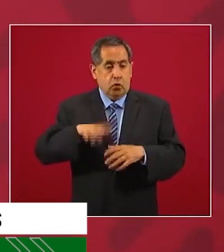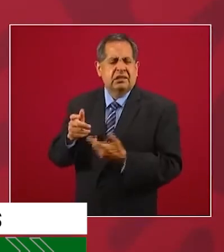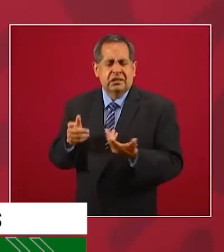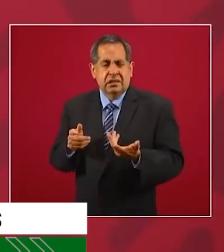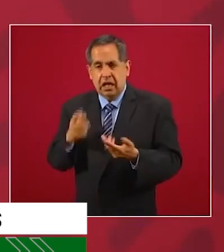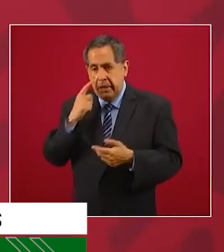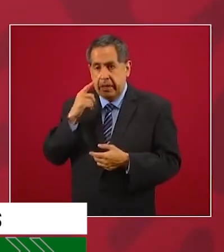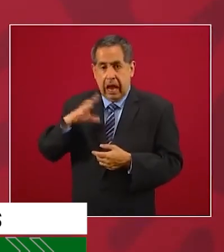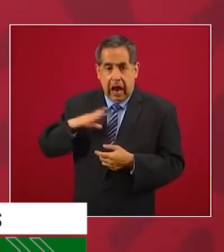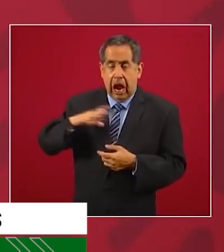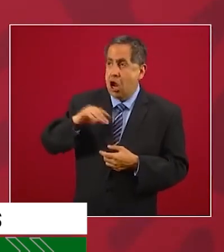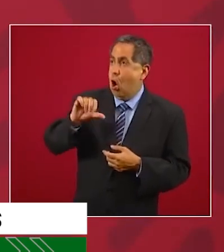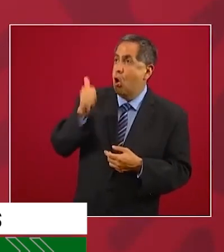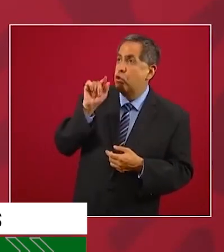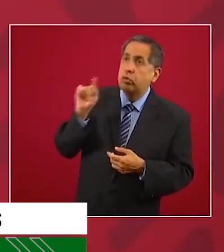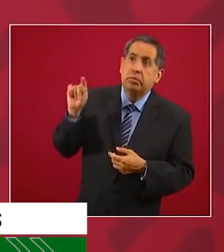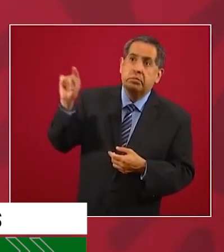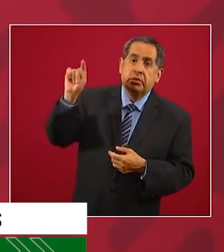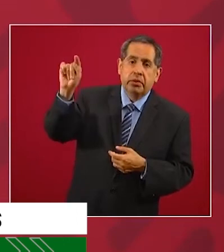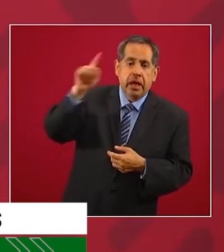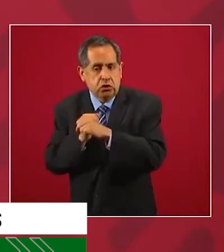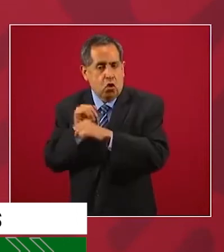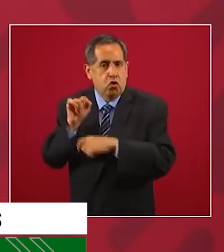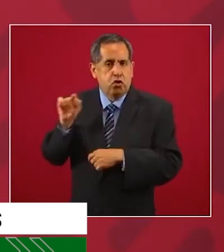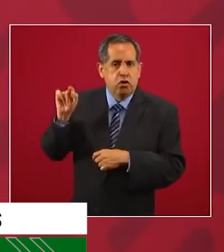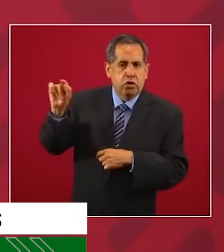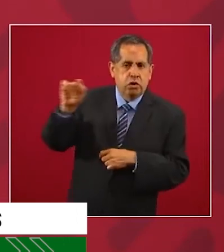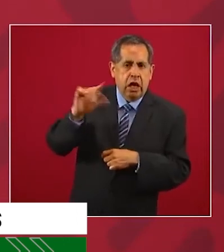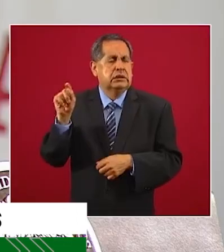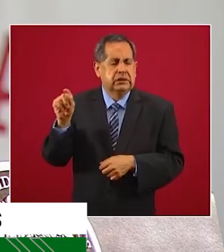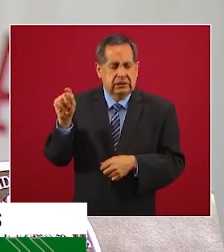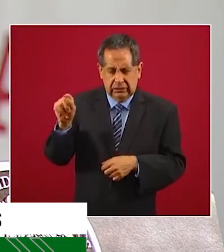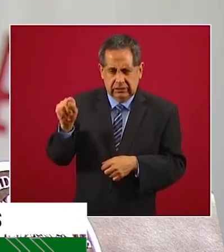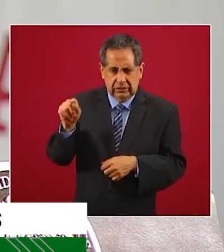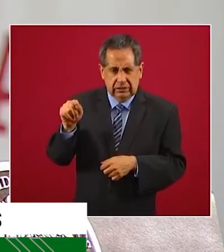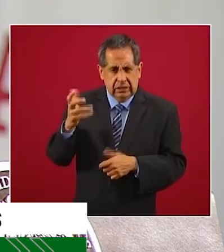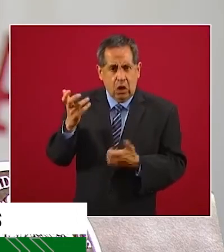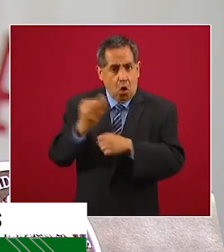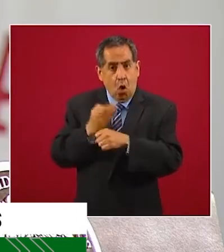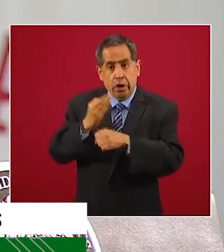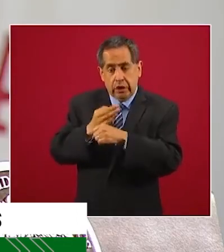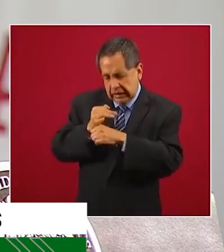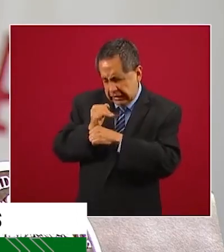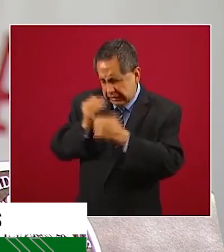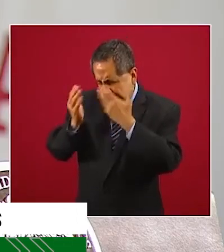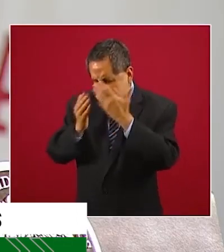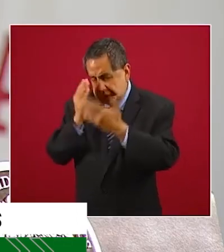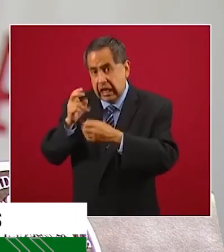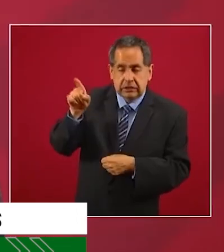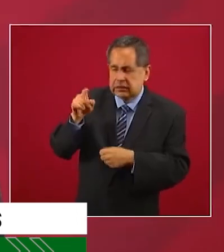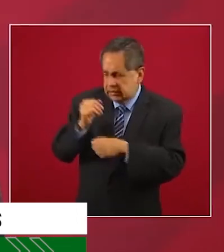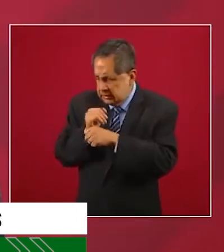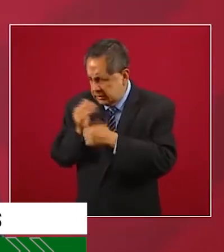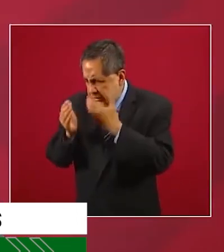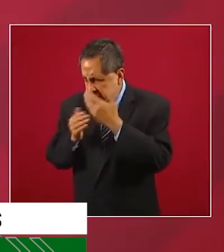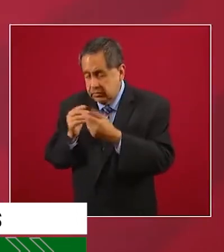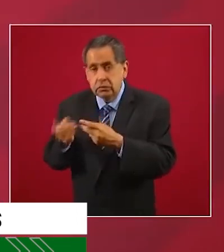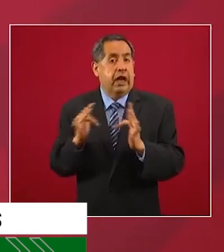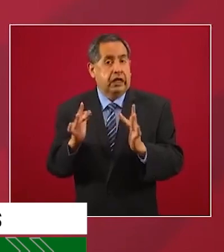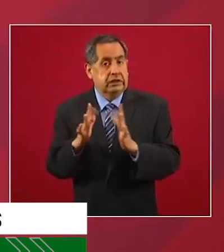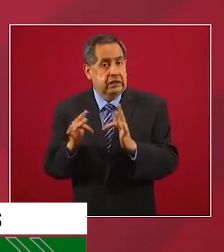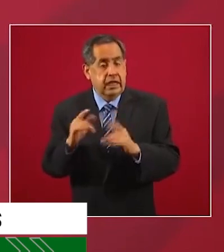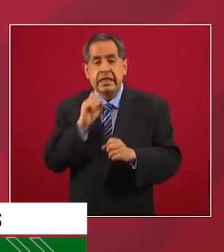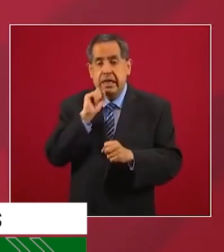otros protocolos de investigación. 2 vacunas que se están estudiando en China, una en